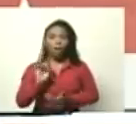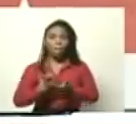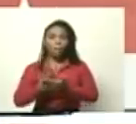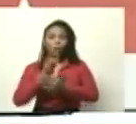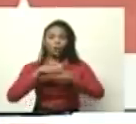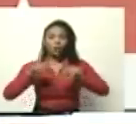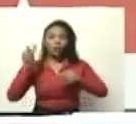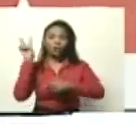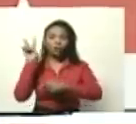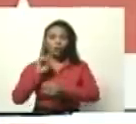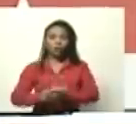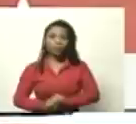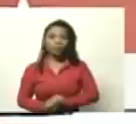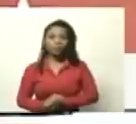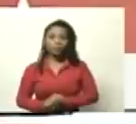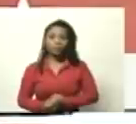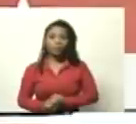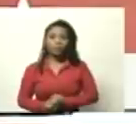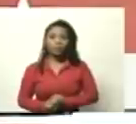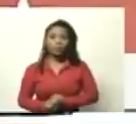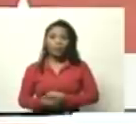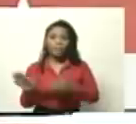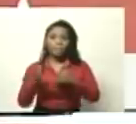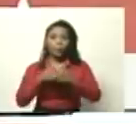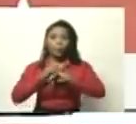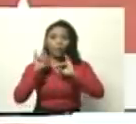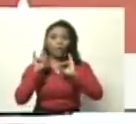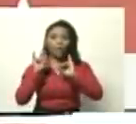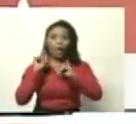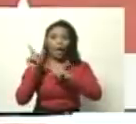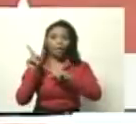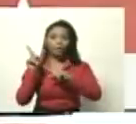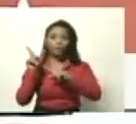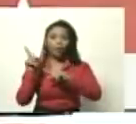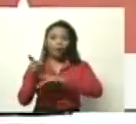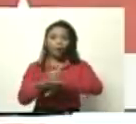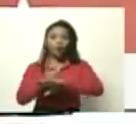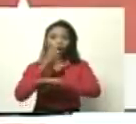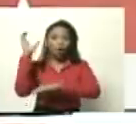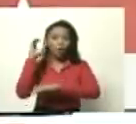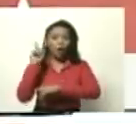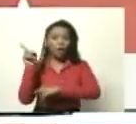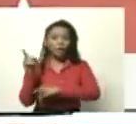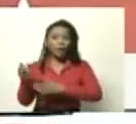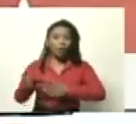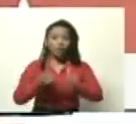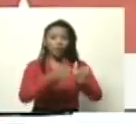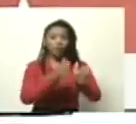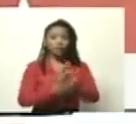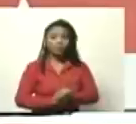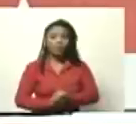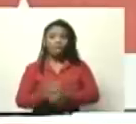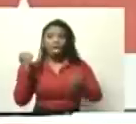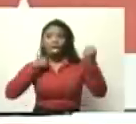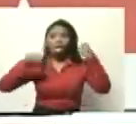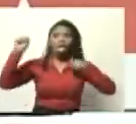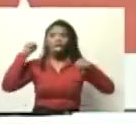venezolano y se les cerró a ellos, al narcogobierno colombiano, esa ruta. Andan